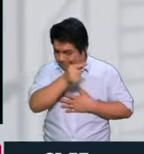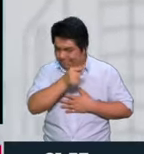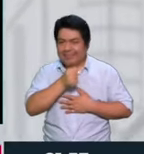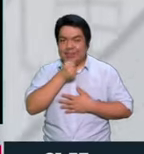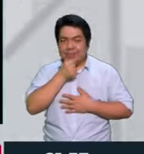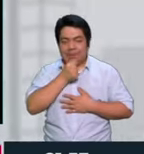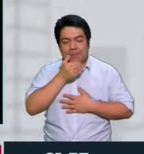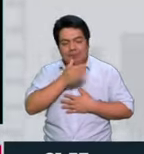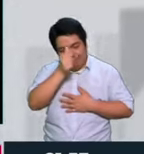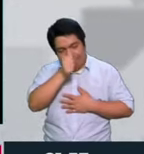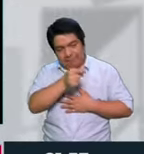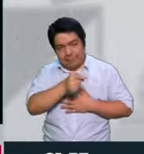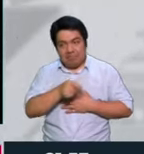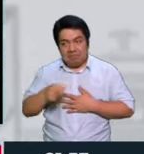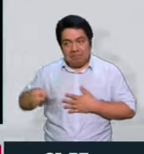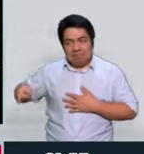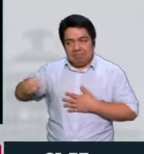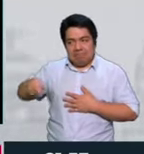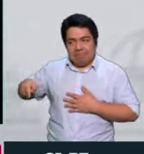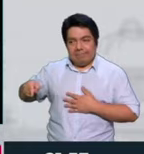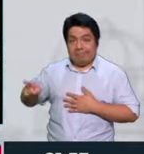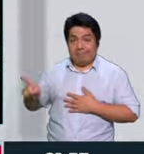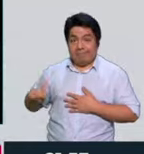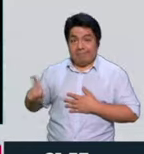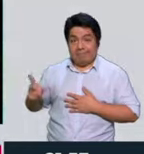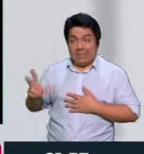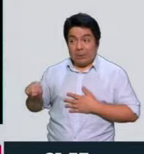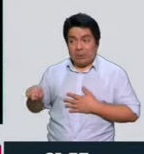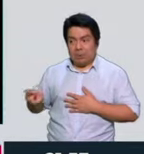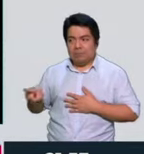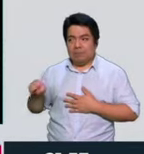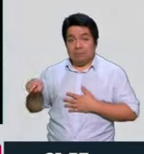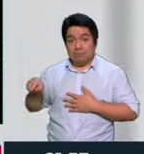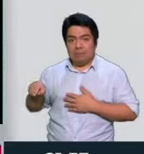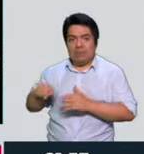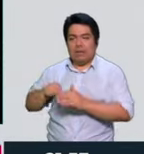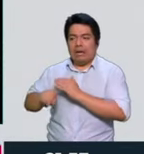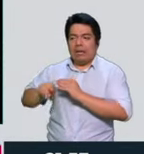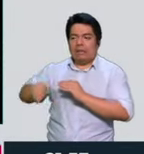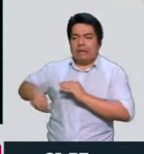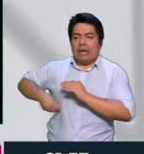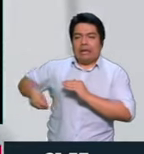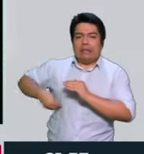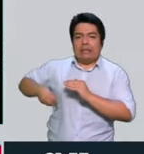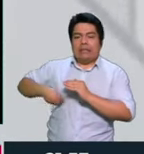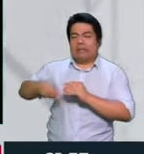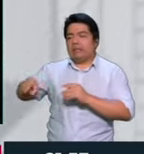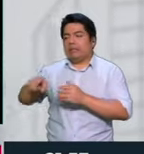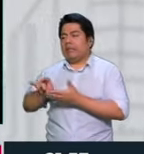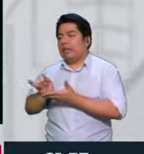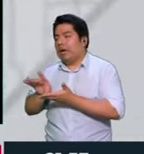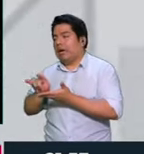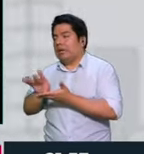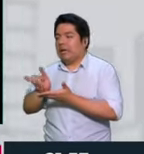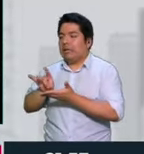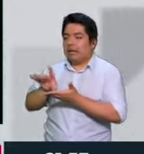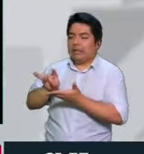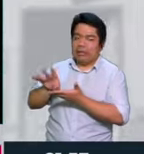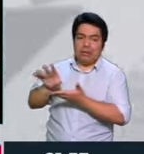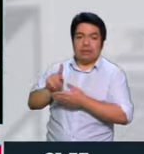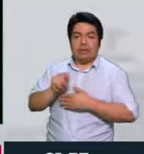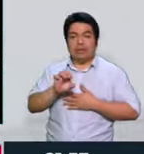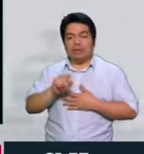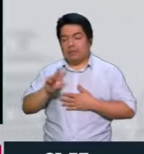periodismo, pero hay quienes no, entonces justamente acusan de que los echan de los programas de opinión de